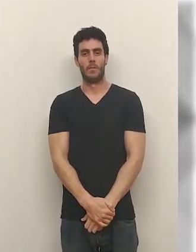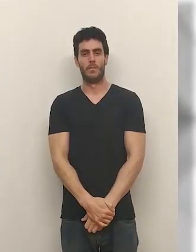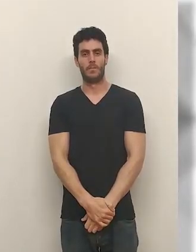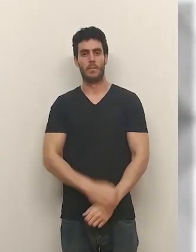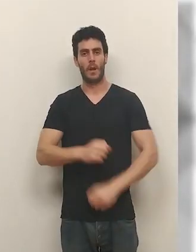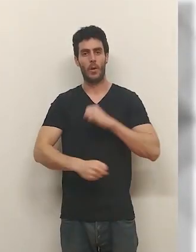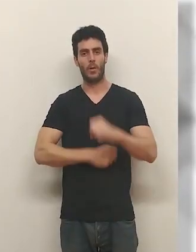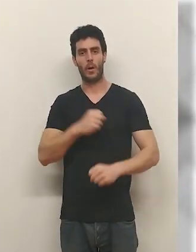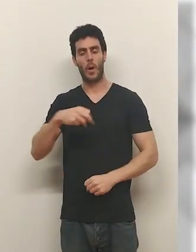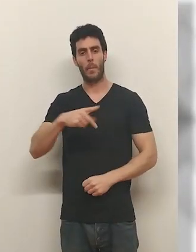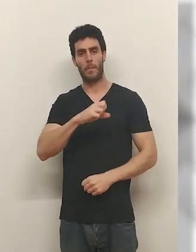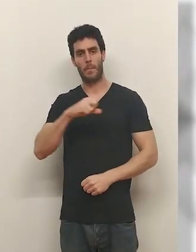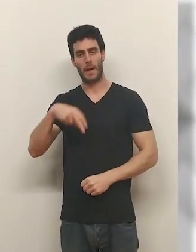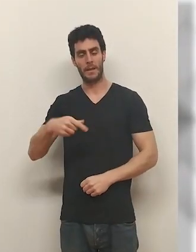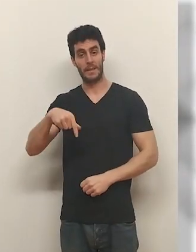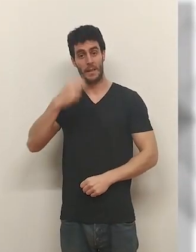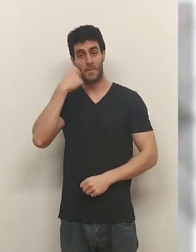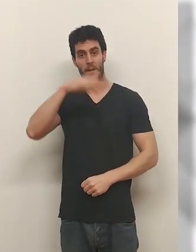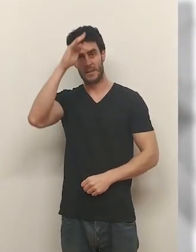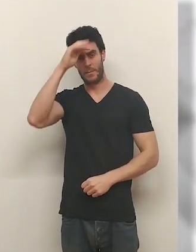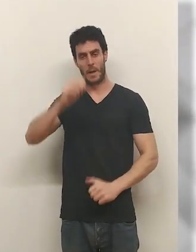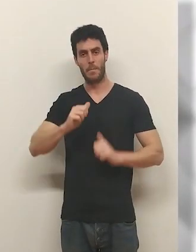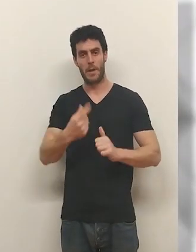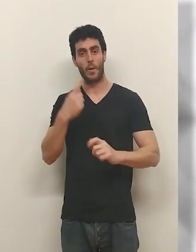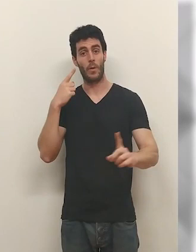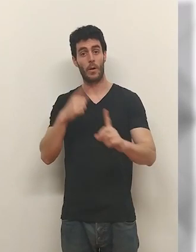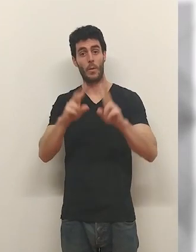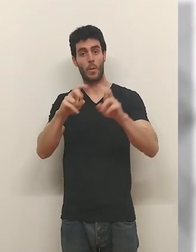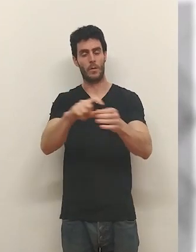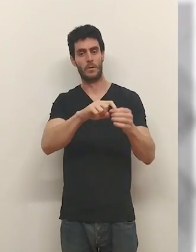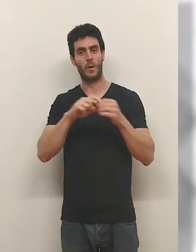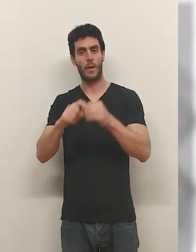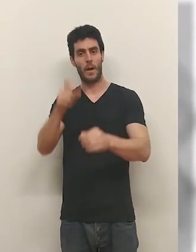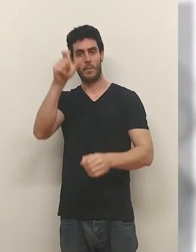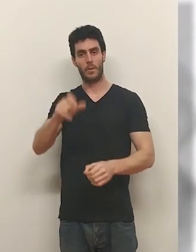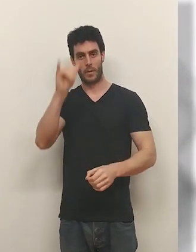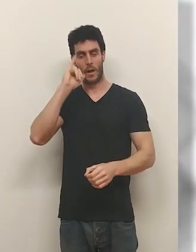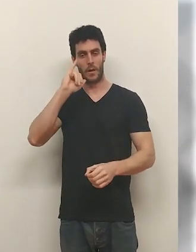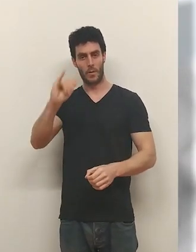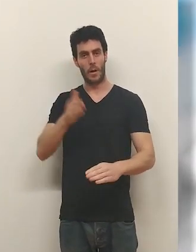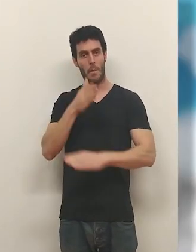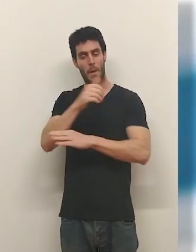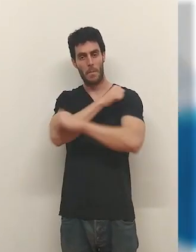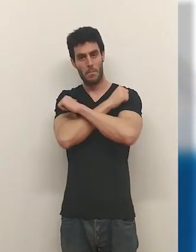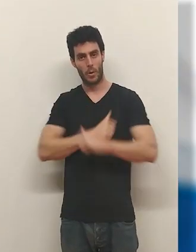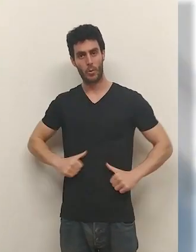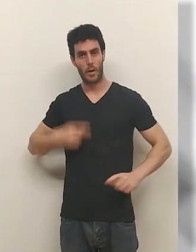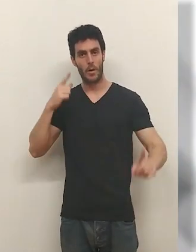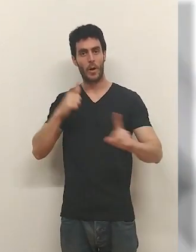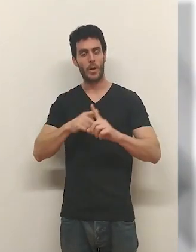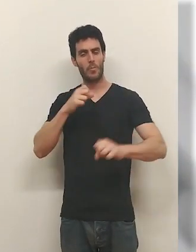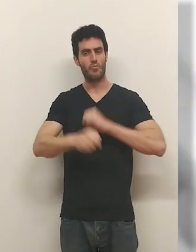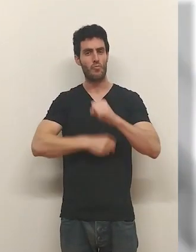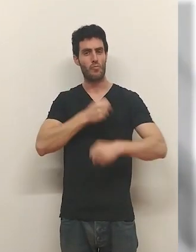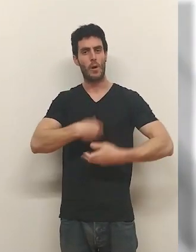El corredor Fernando Magaldi se embarca ya este fin de semana en un nuevo reto solidario. El riojano se desplaza hasta Portugal para seguir